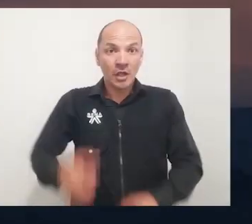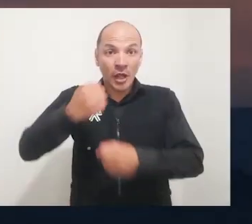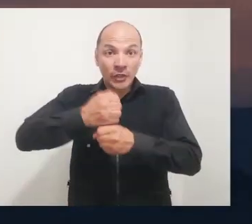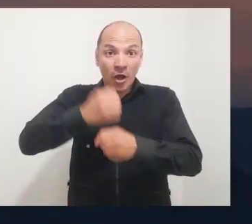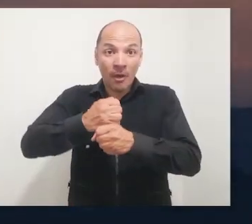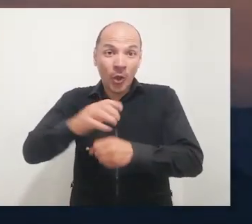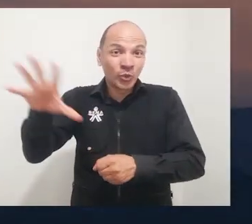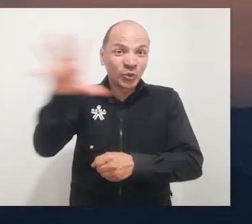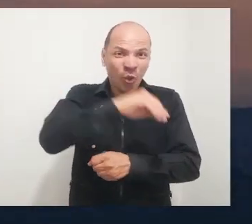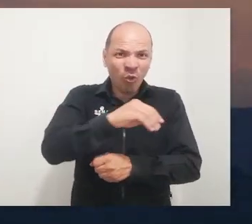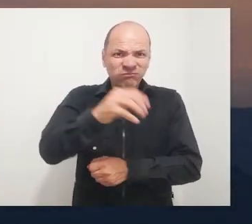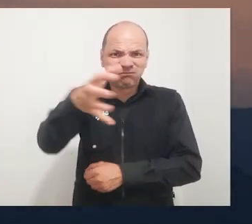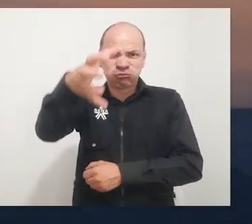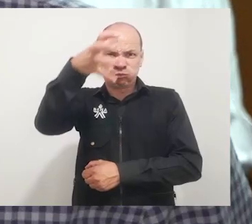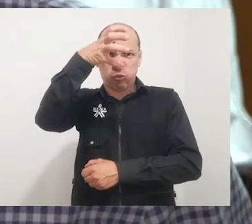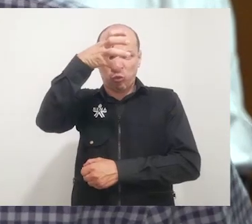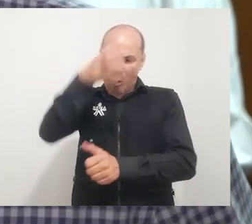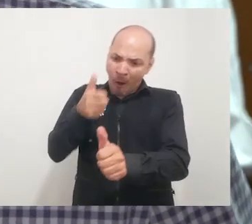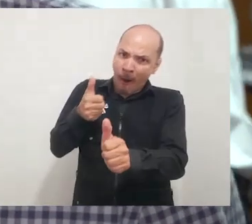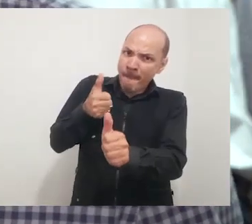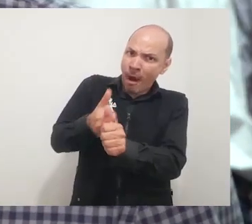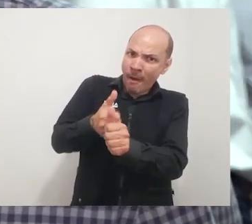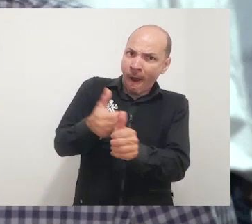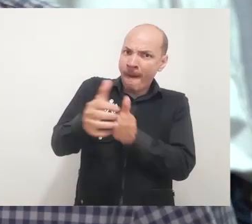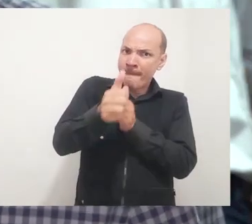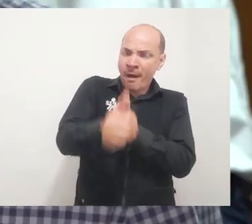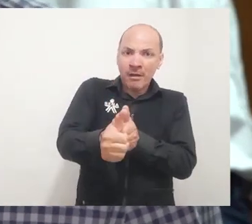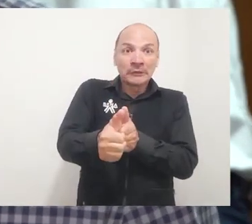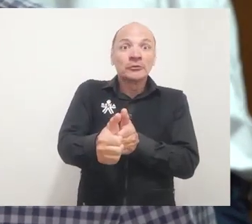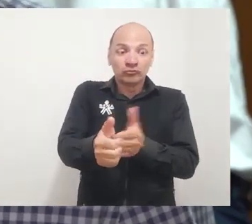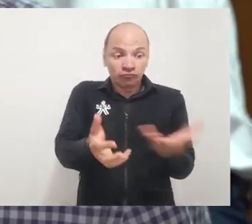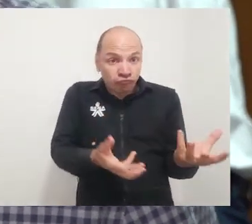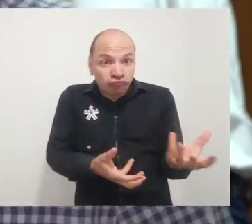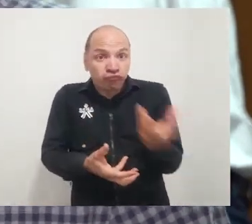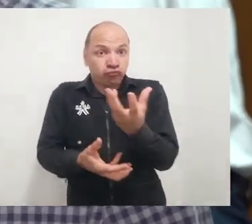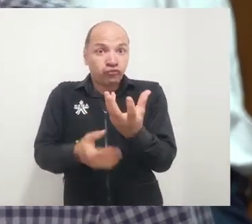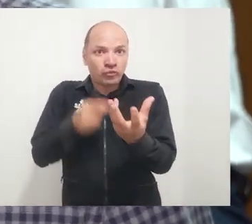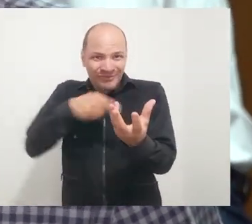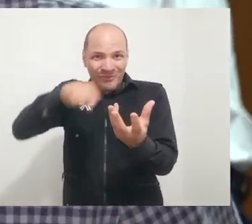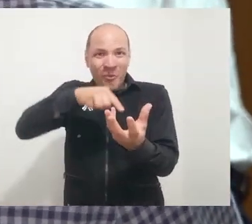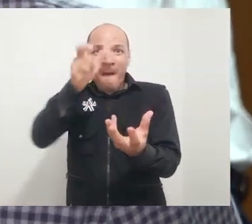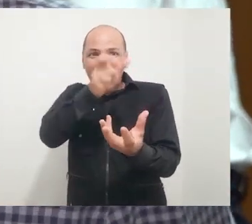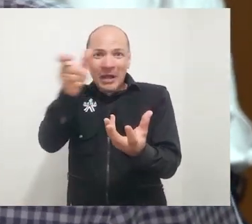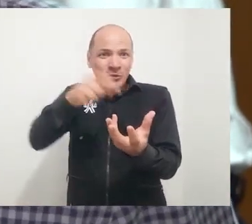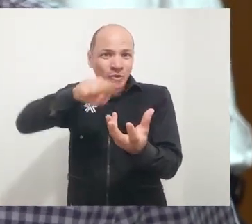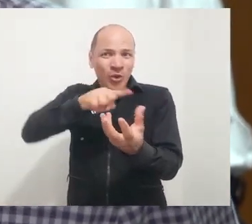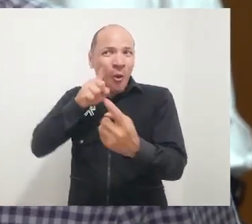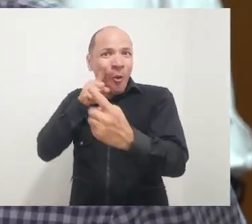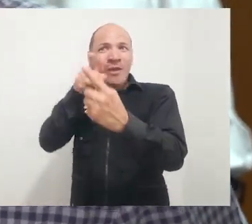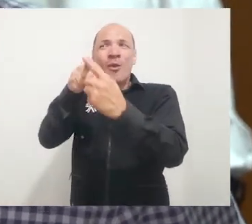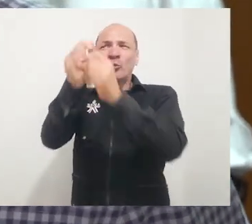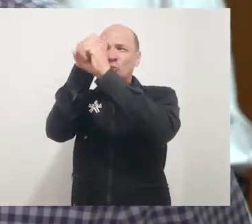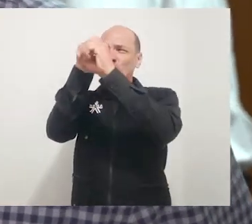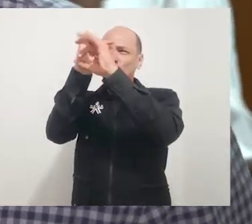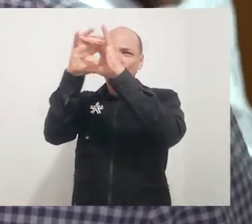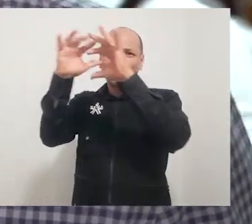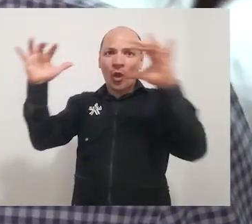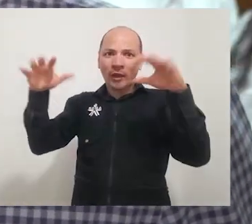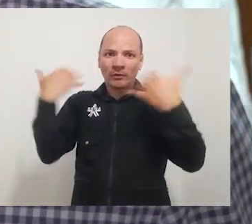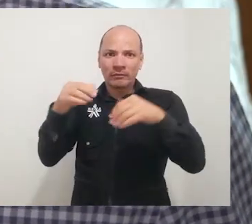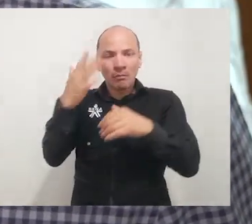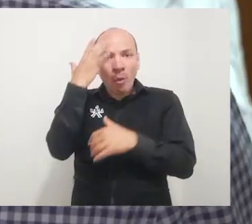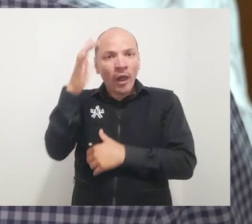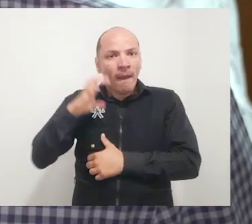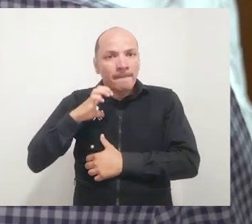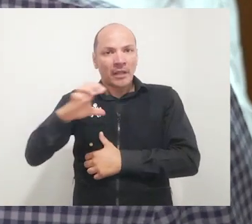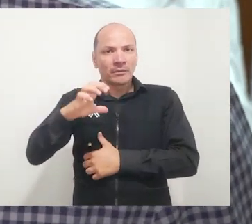el trabajo de todos los mentores del SENA, de llevar a estas personas a venir acá con un sueño, que el emprendimiento en